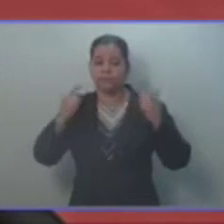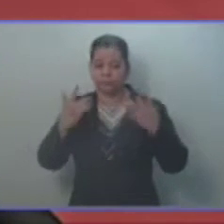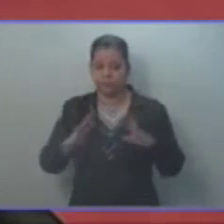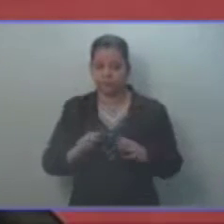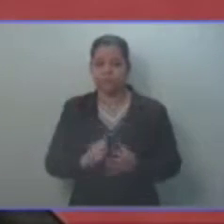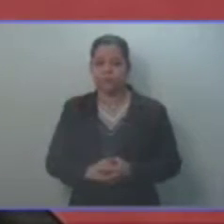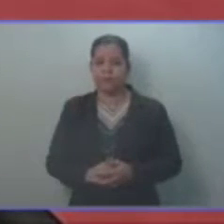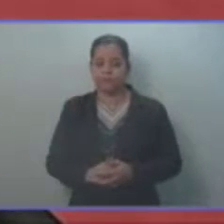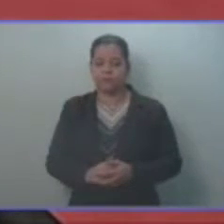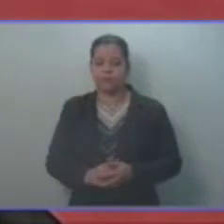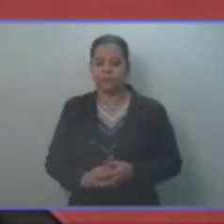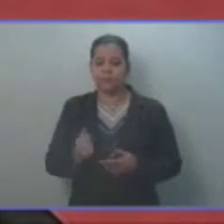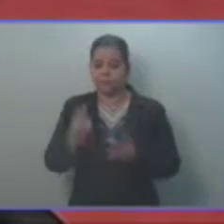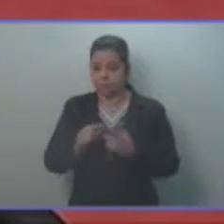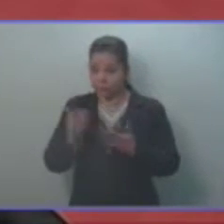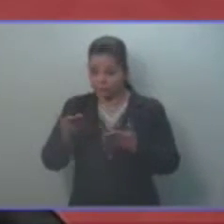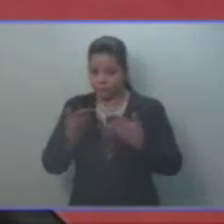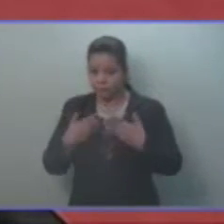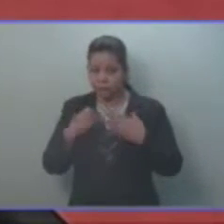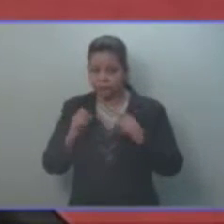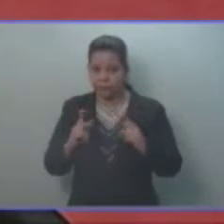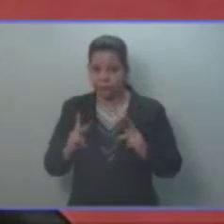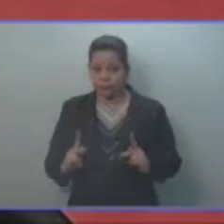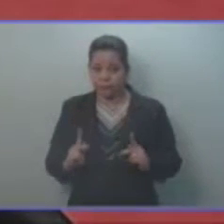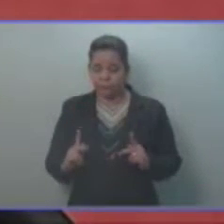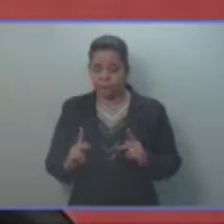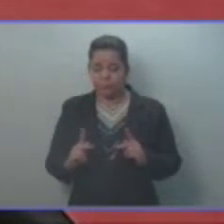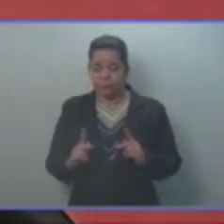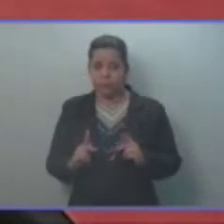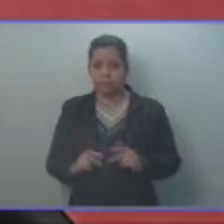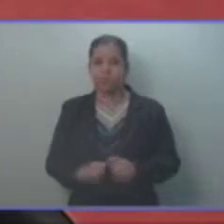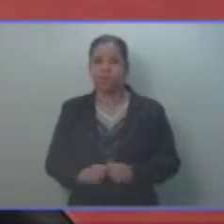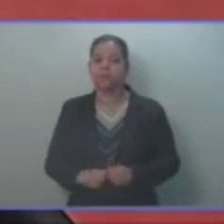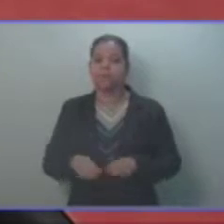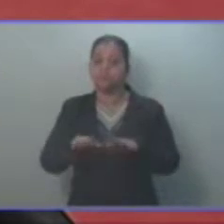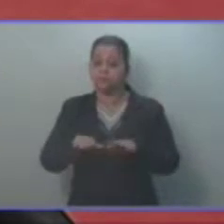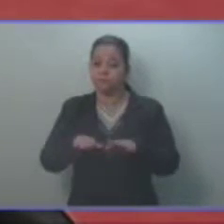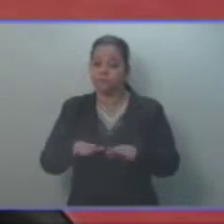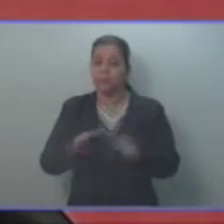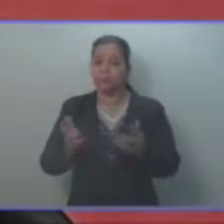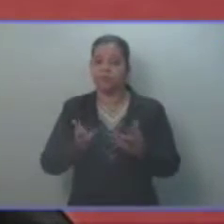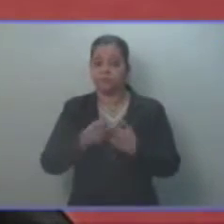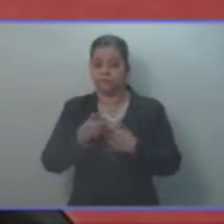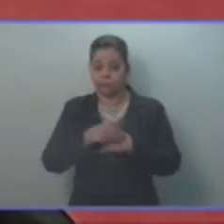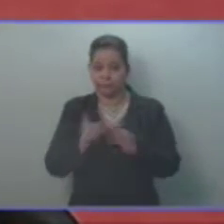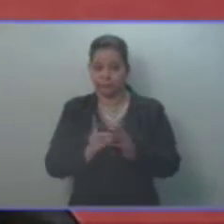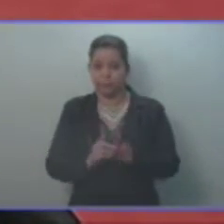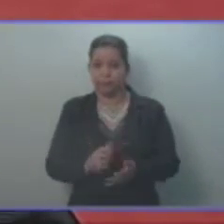altura el que nos permite ponernos de acuerdo. Muchas gracias, colegas.